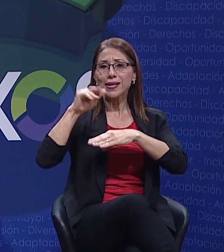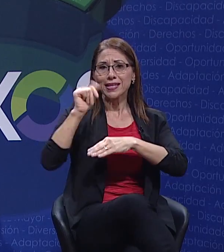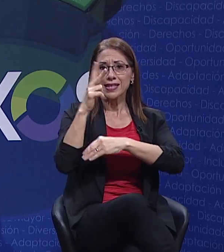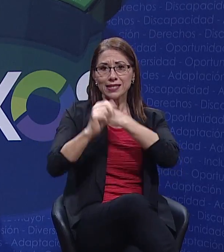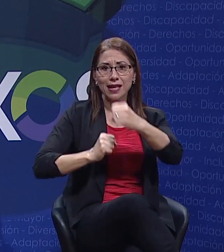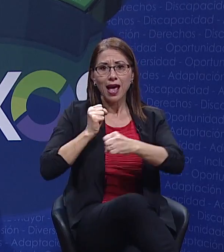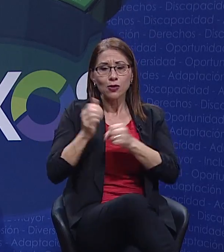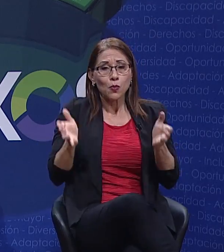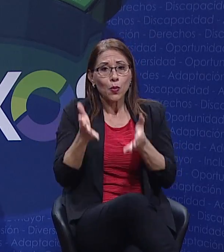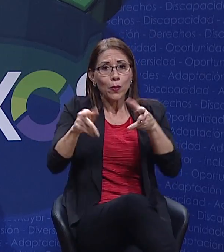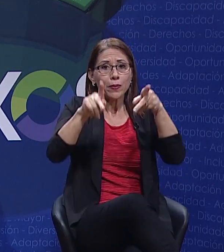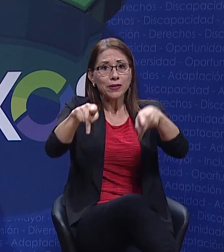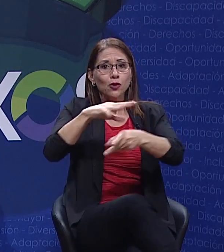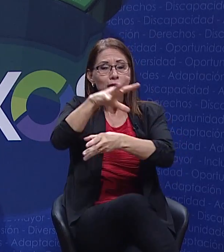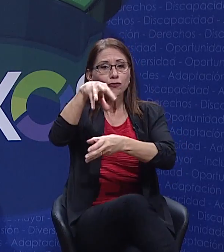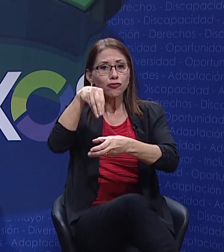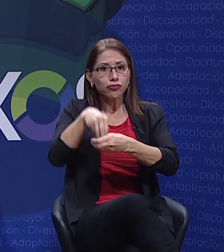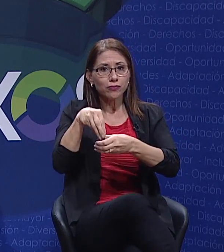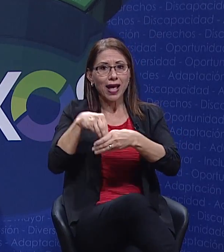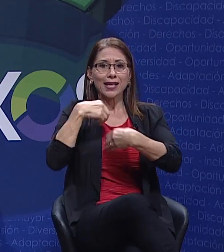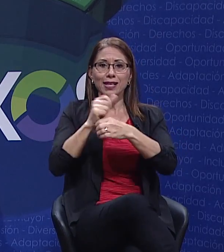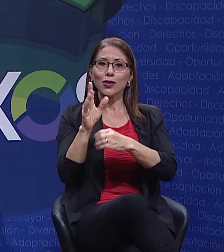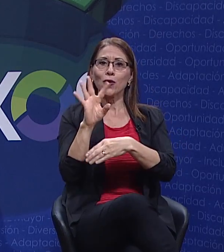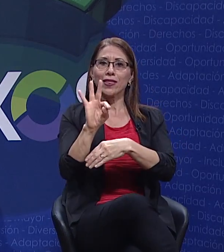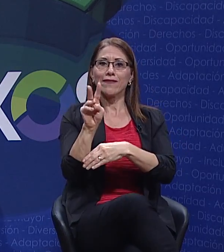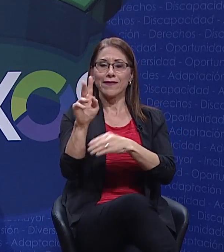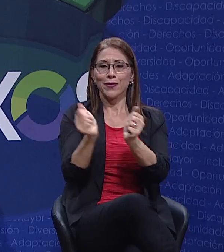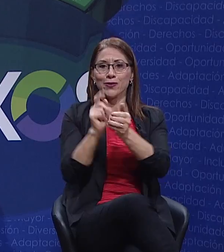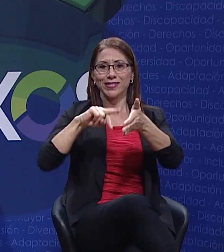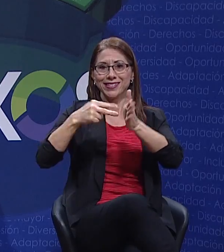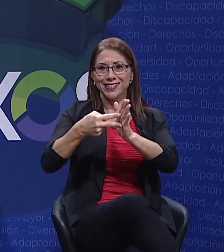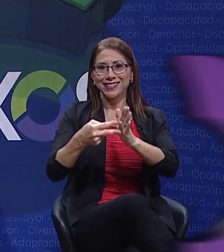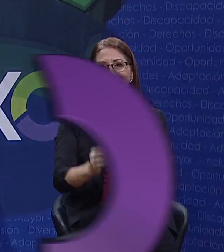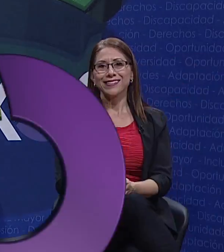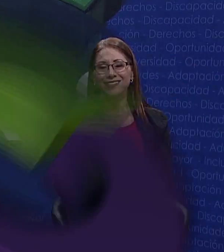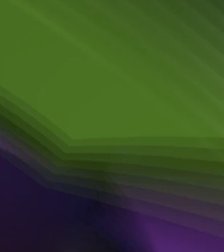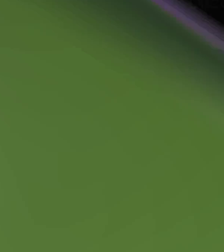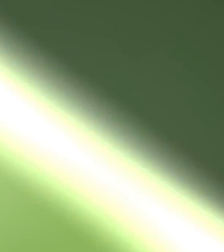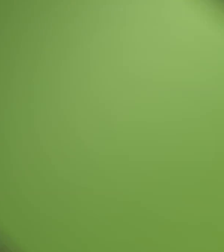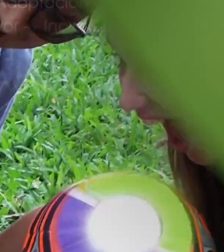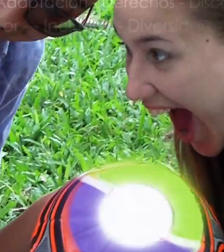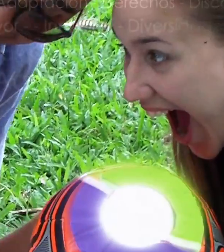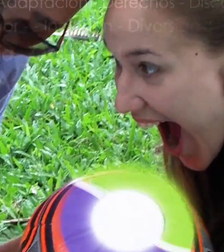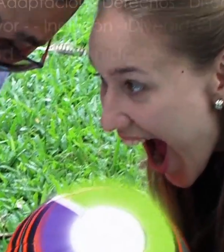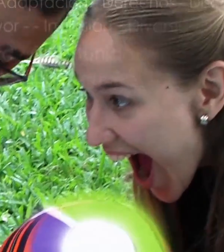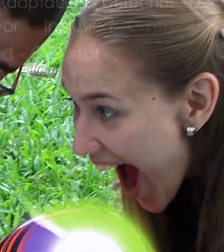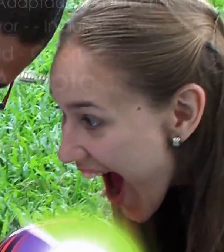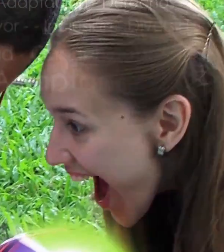años de promover la inclusión haciendo televisión con sentido.